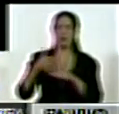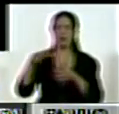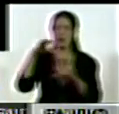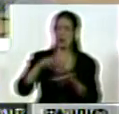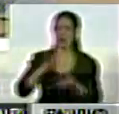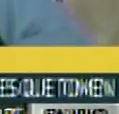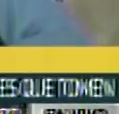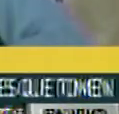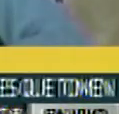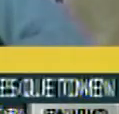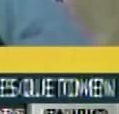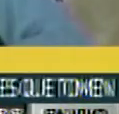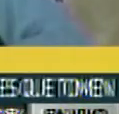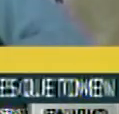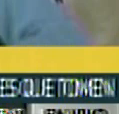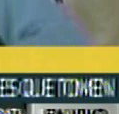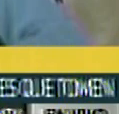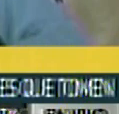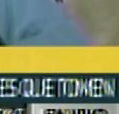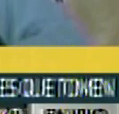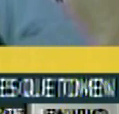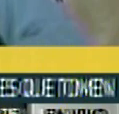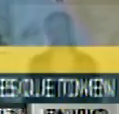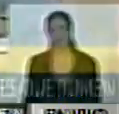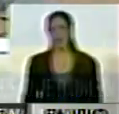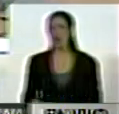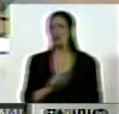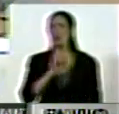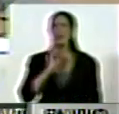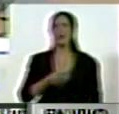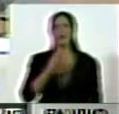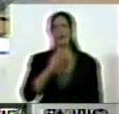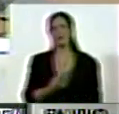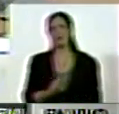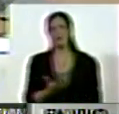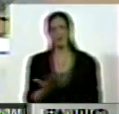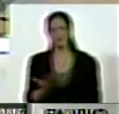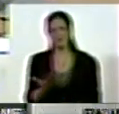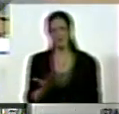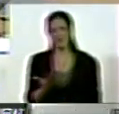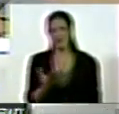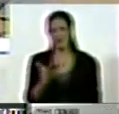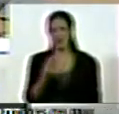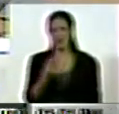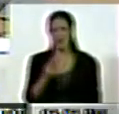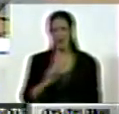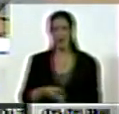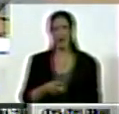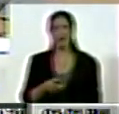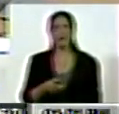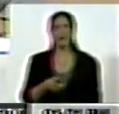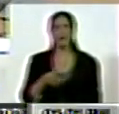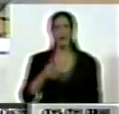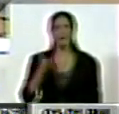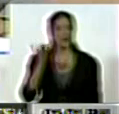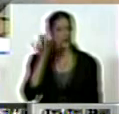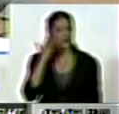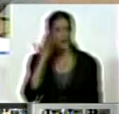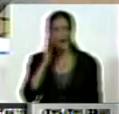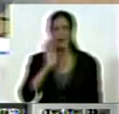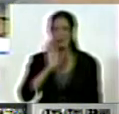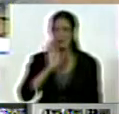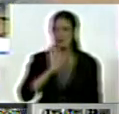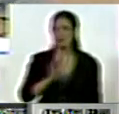Estado venezolano. Aunque no debería decirlo porque no corresponde, eso debe estar en su ABC